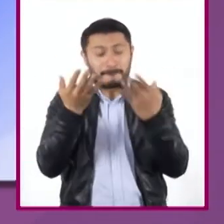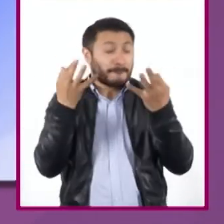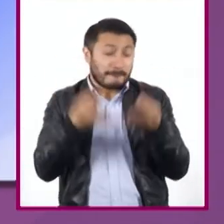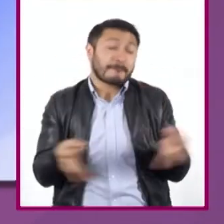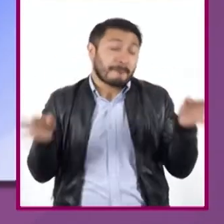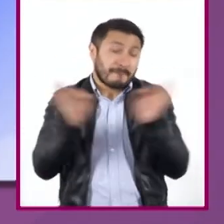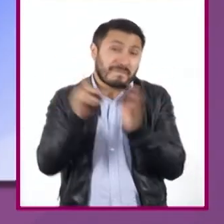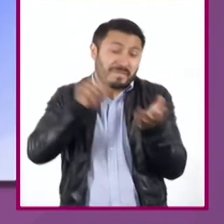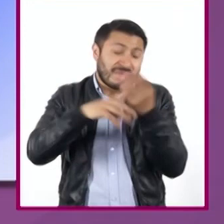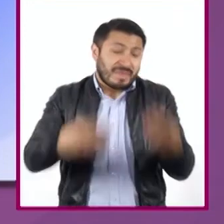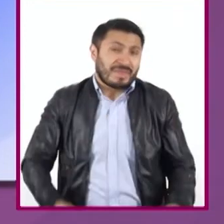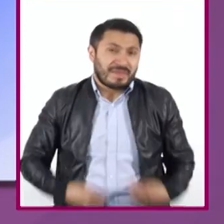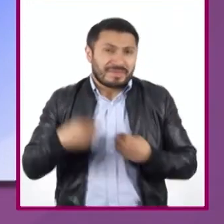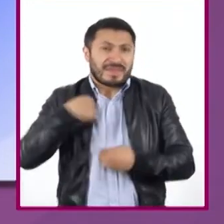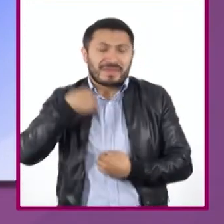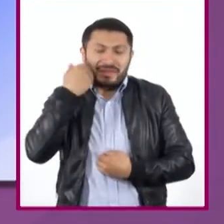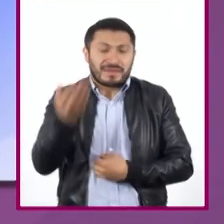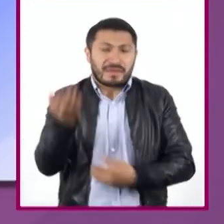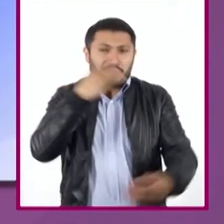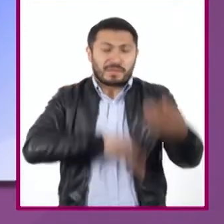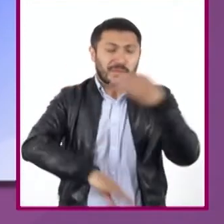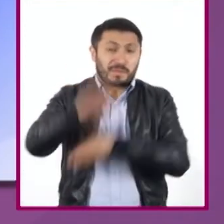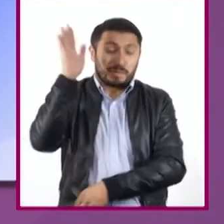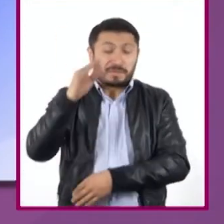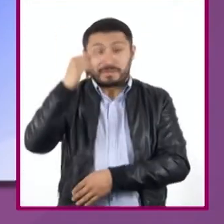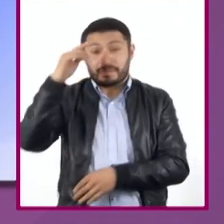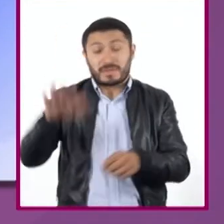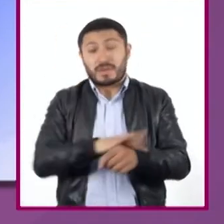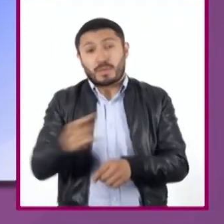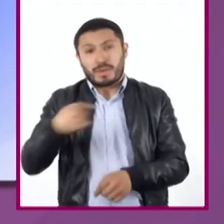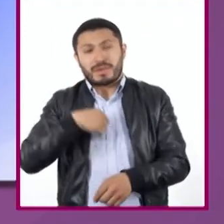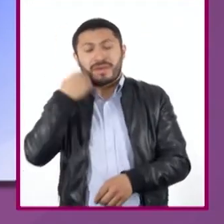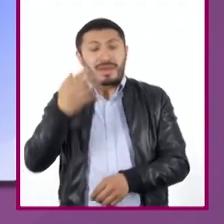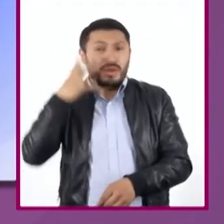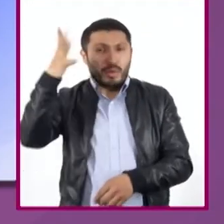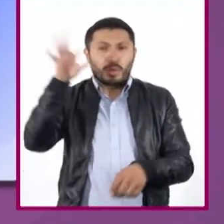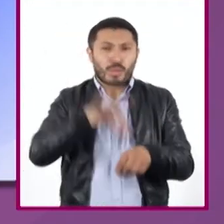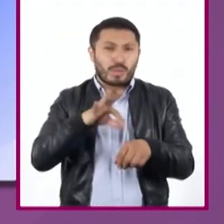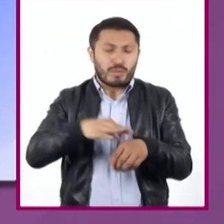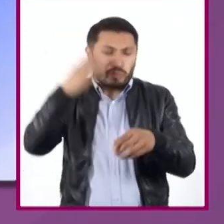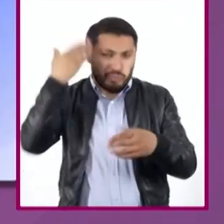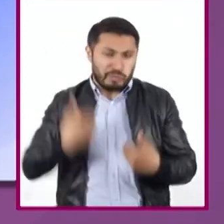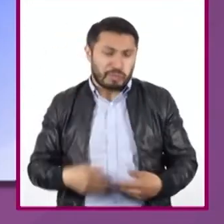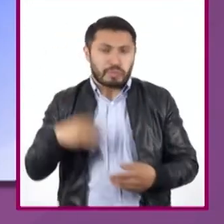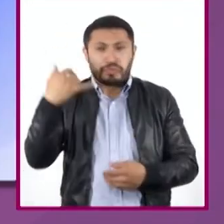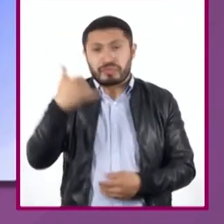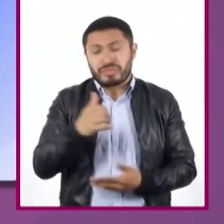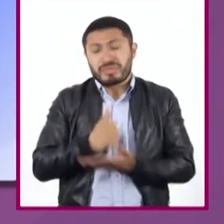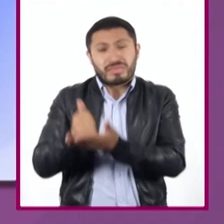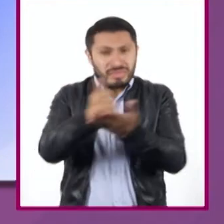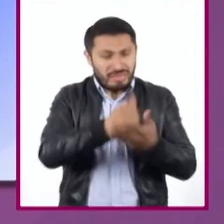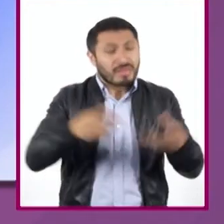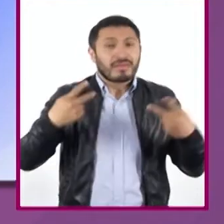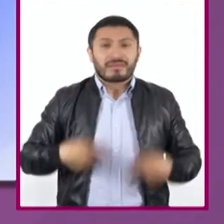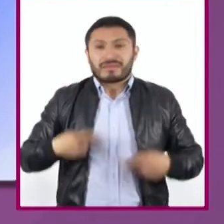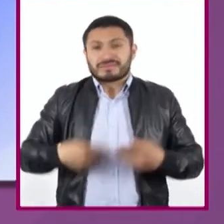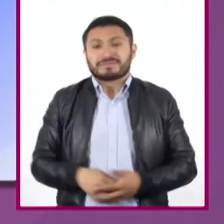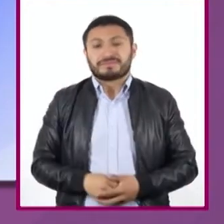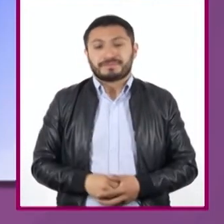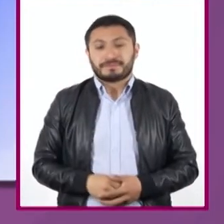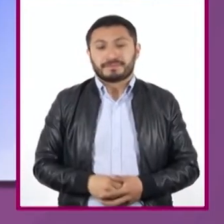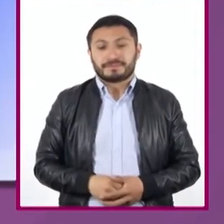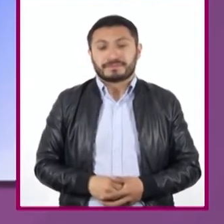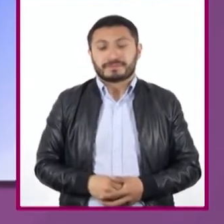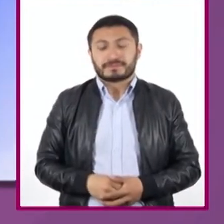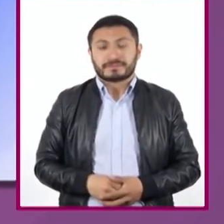vida y yo me quiero superar porque quiero ser doctora y para ayudar a la gente.